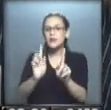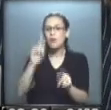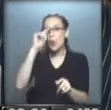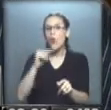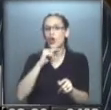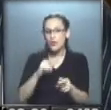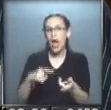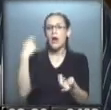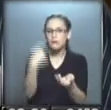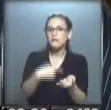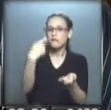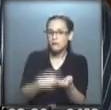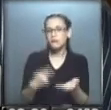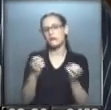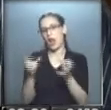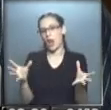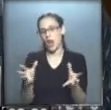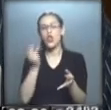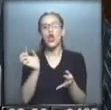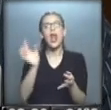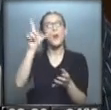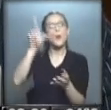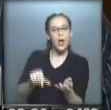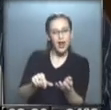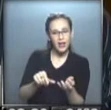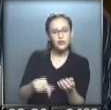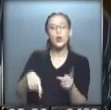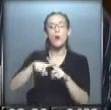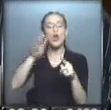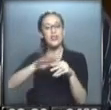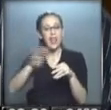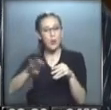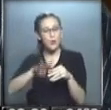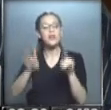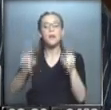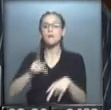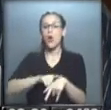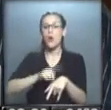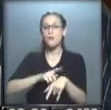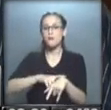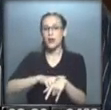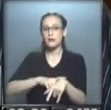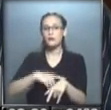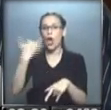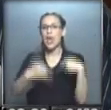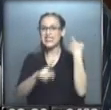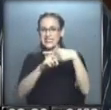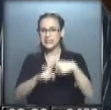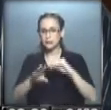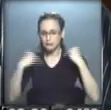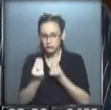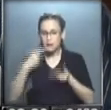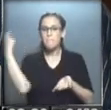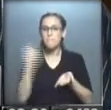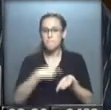sea, todo es el uno a uno. Tanto el dólar barato financiado con endeudamiento como el momento en que vino la cuenta de pago y